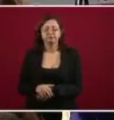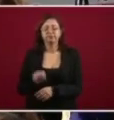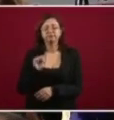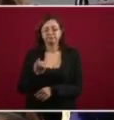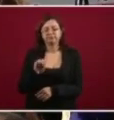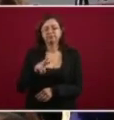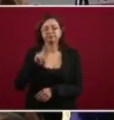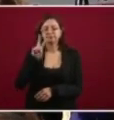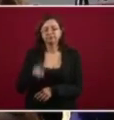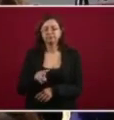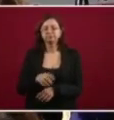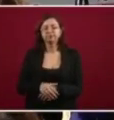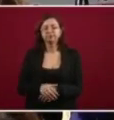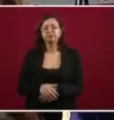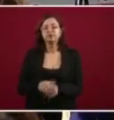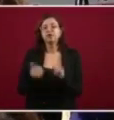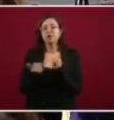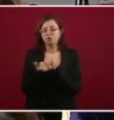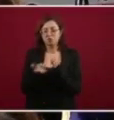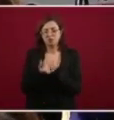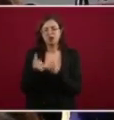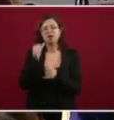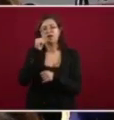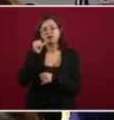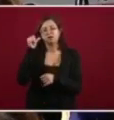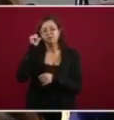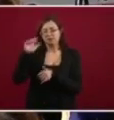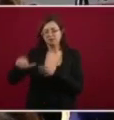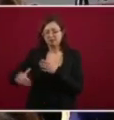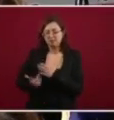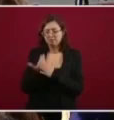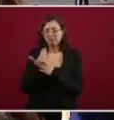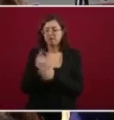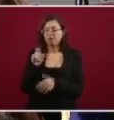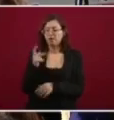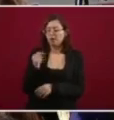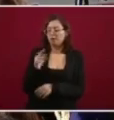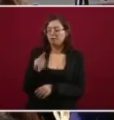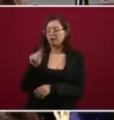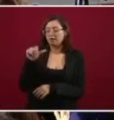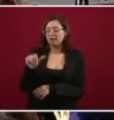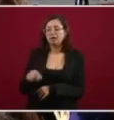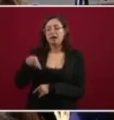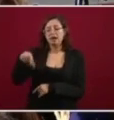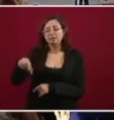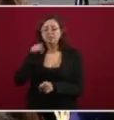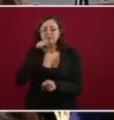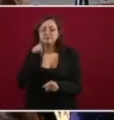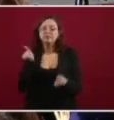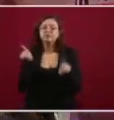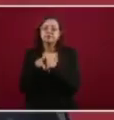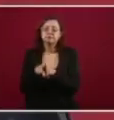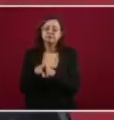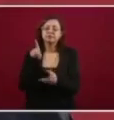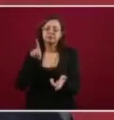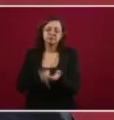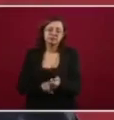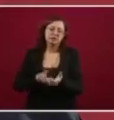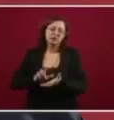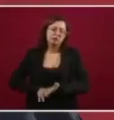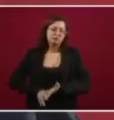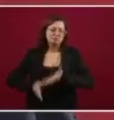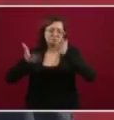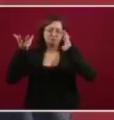en la madrugada de ayer, en Agua Prieta, hubo también